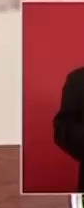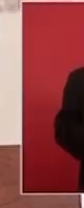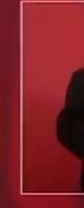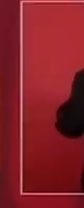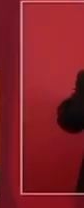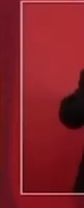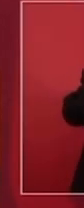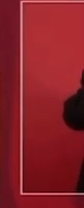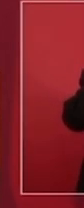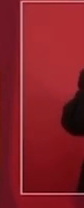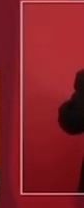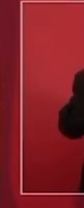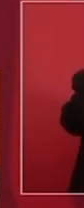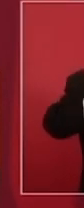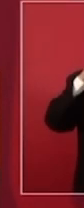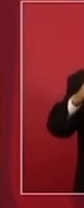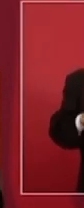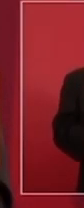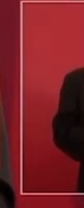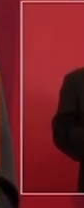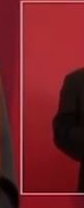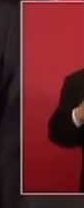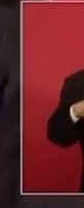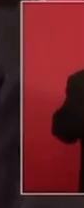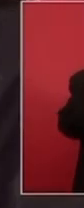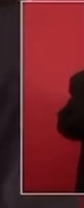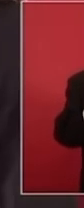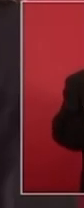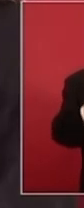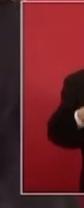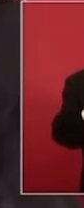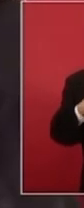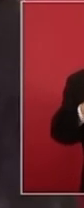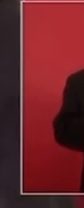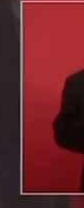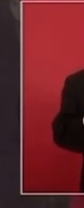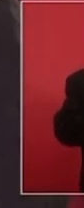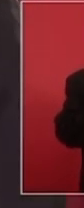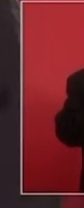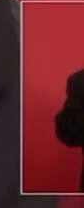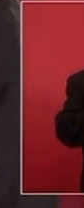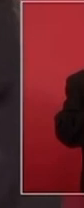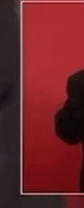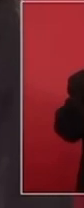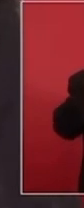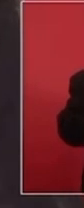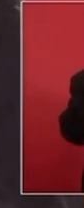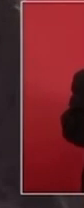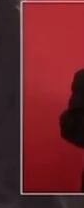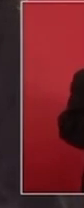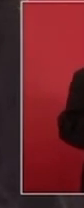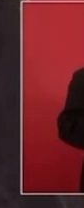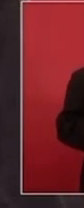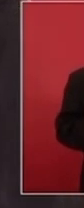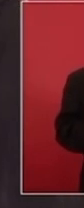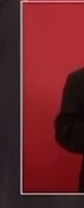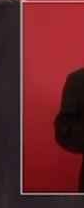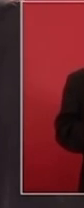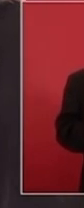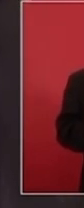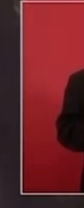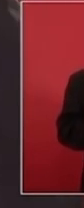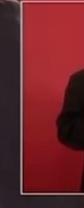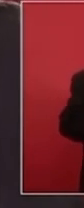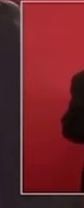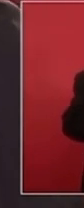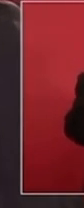Y siempre ha sido muy respetuoso. Y es una persona buena, responsable y